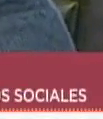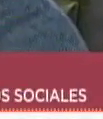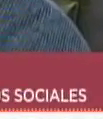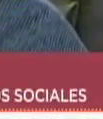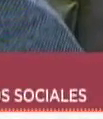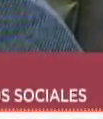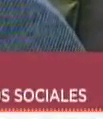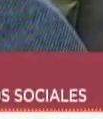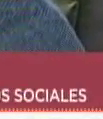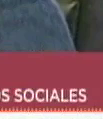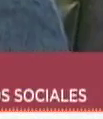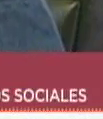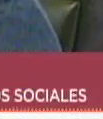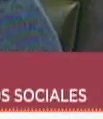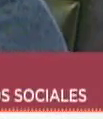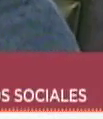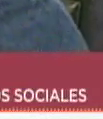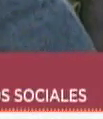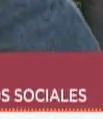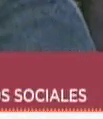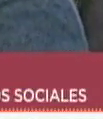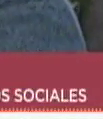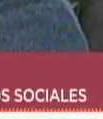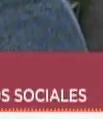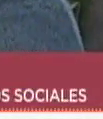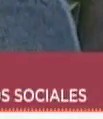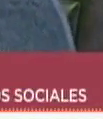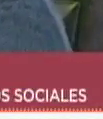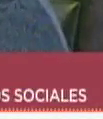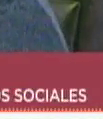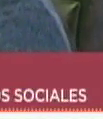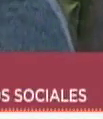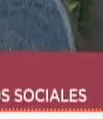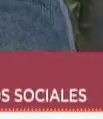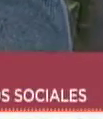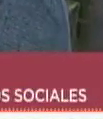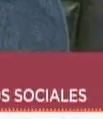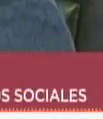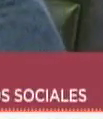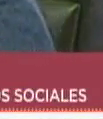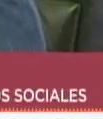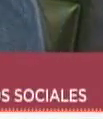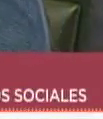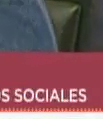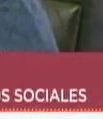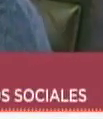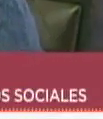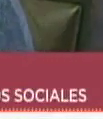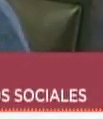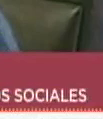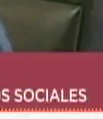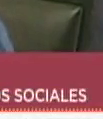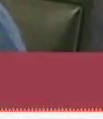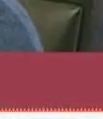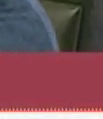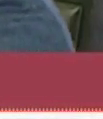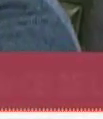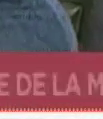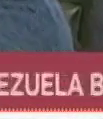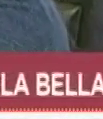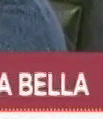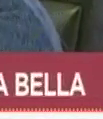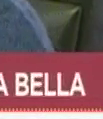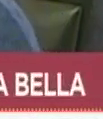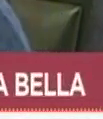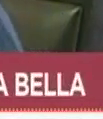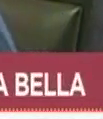de las ciudades, sino que además se acerca a recuperar los espacios públicos en el eje comunal, en